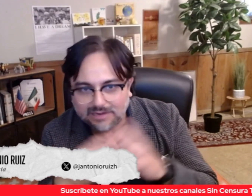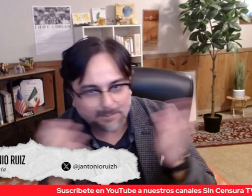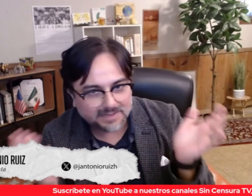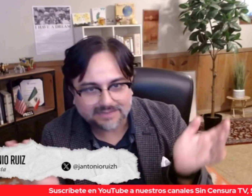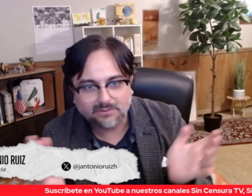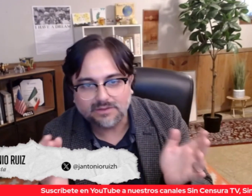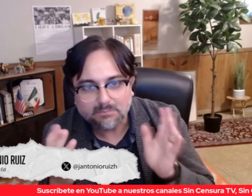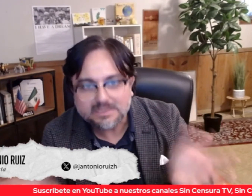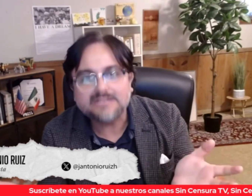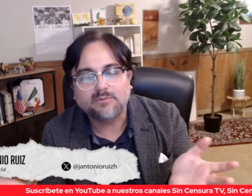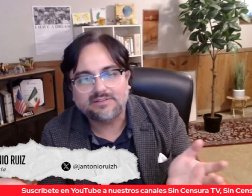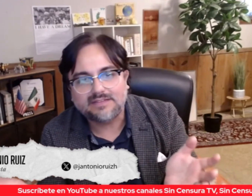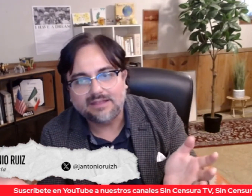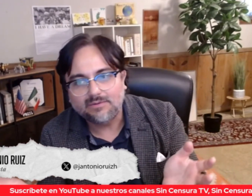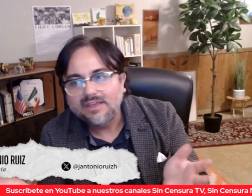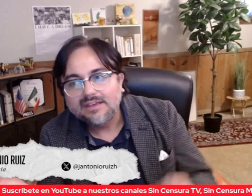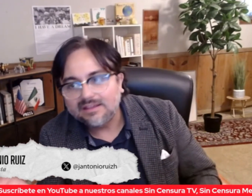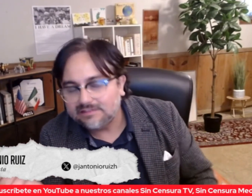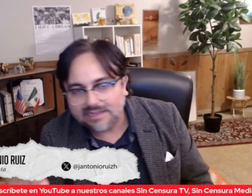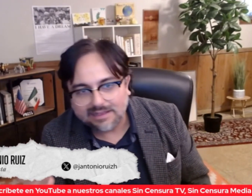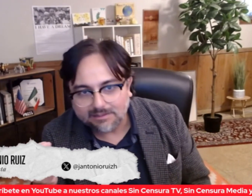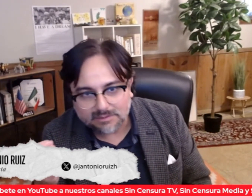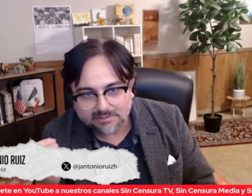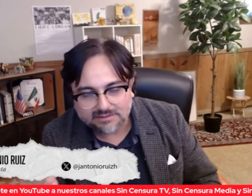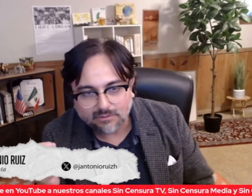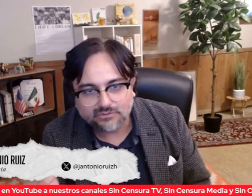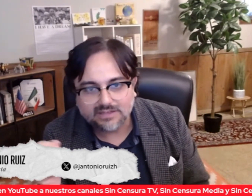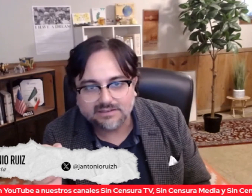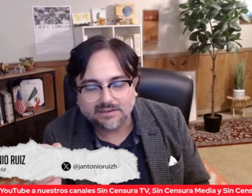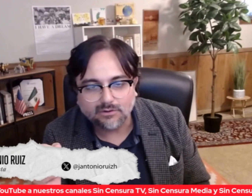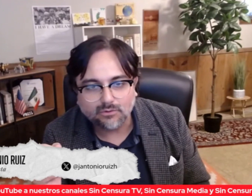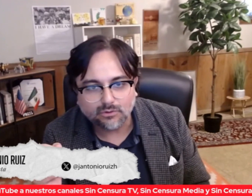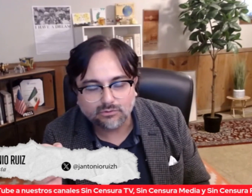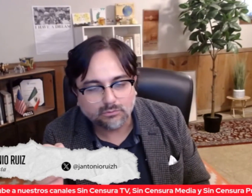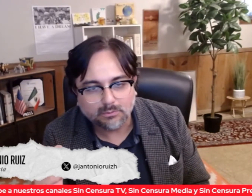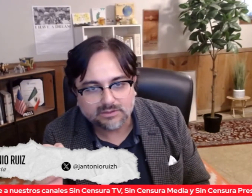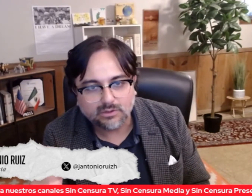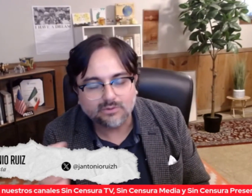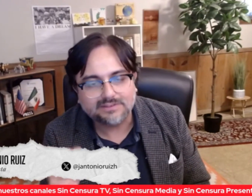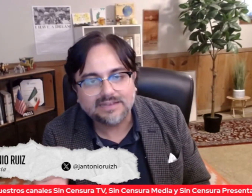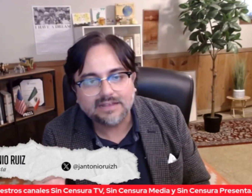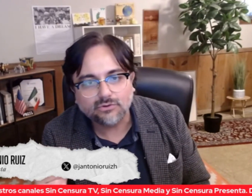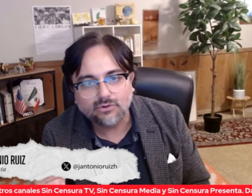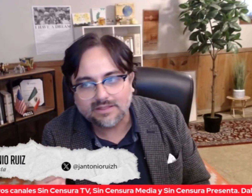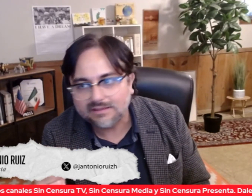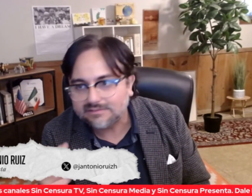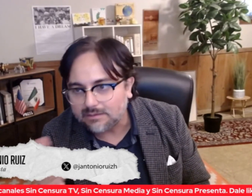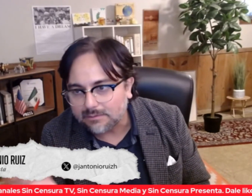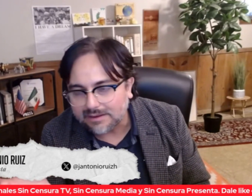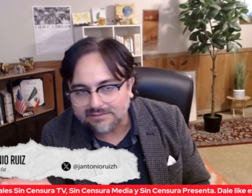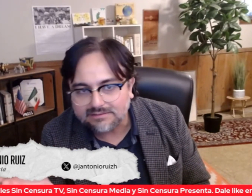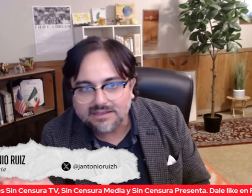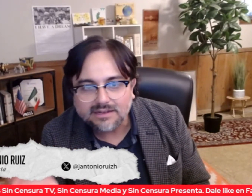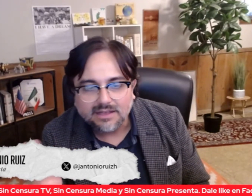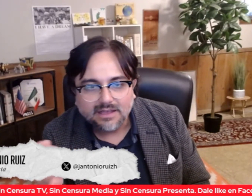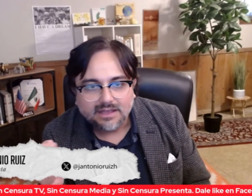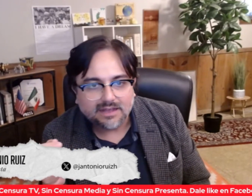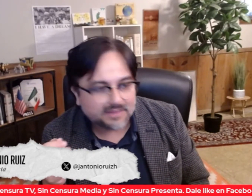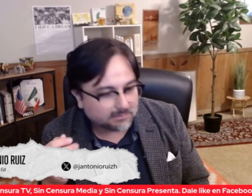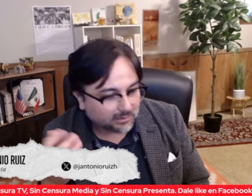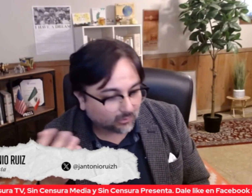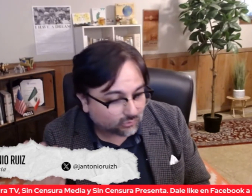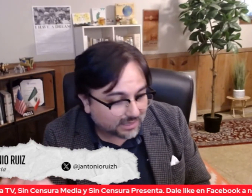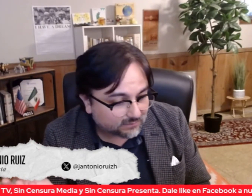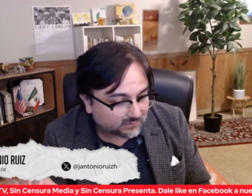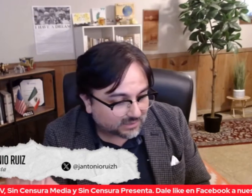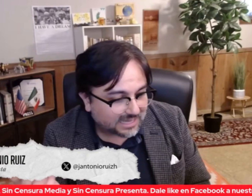utilizando el aparato del mismo estado. Es la misma circunstancia que le ocurrió en su momento a Luis Ignacio Lula da Silva en Brasil, a